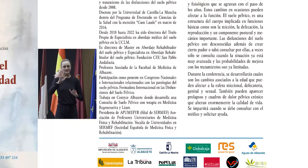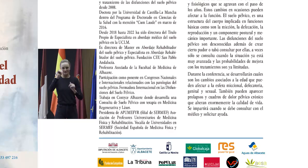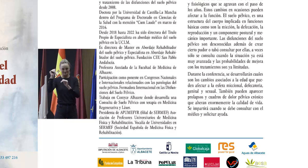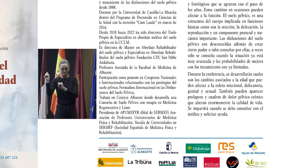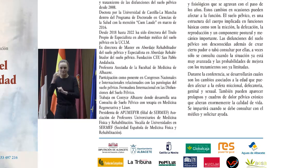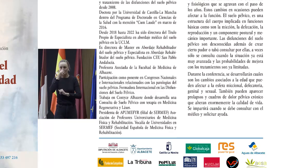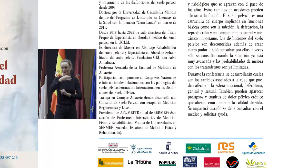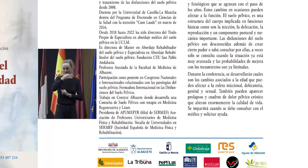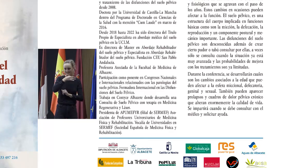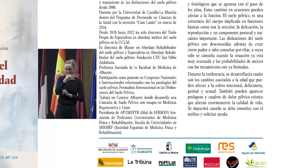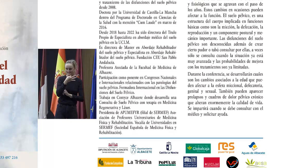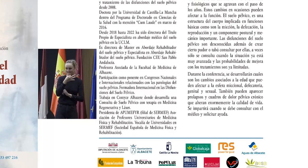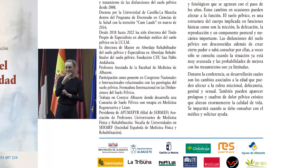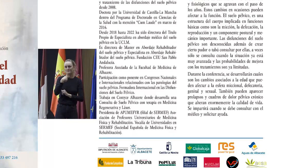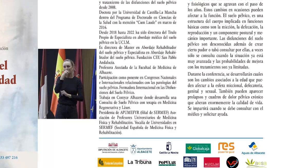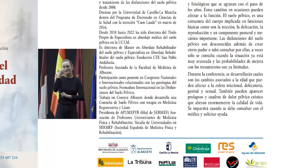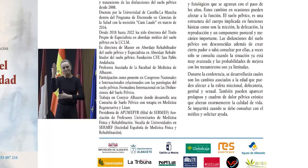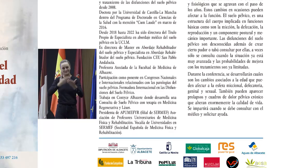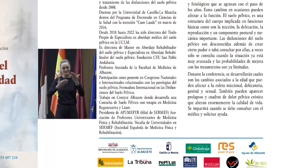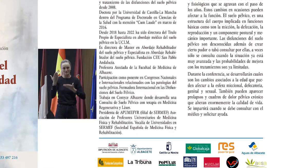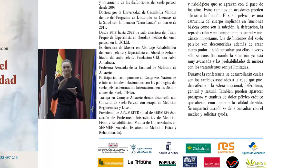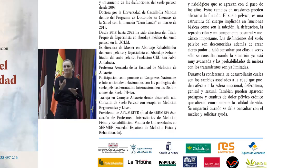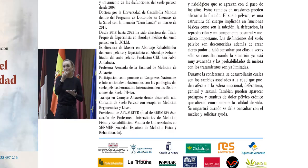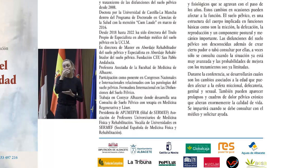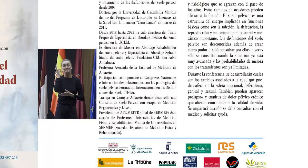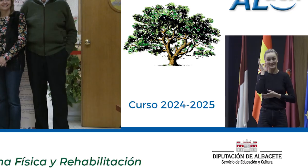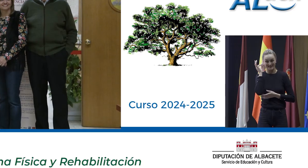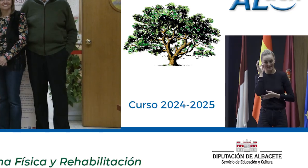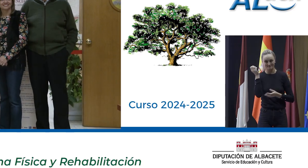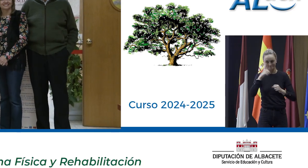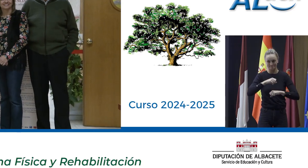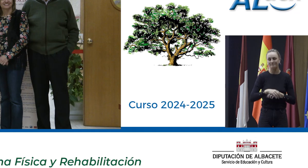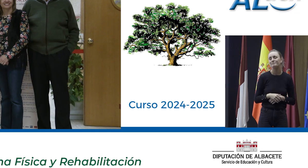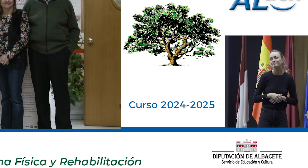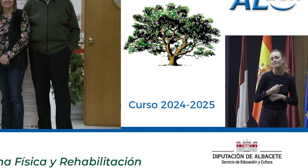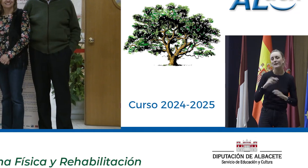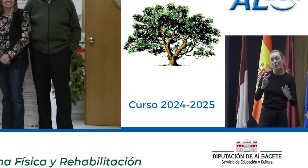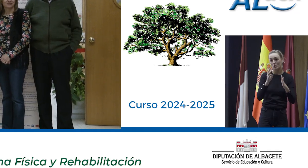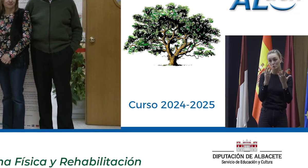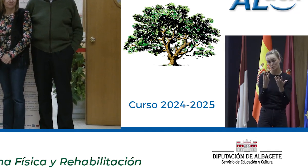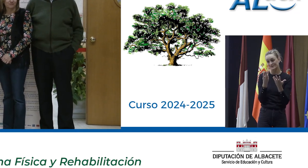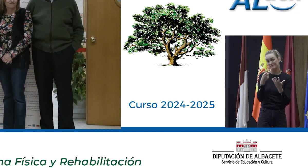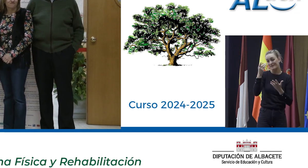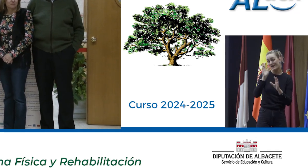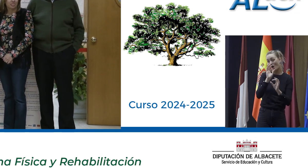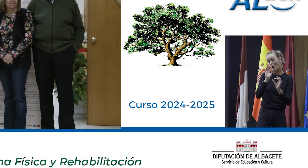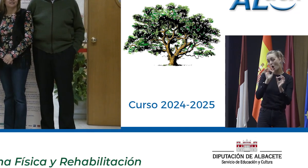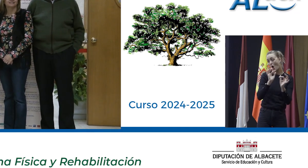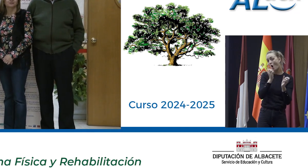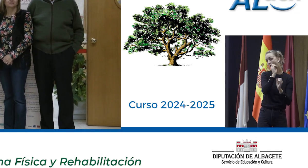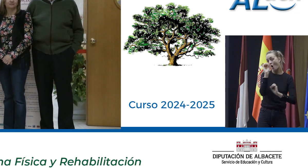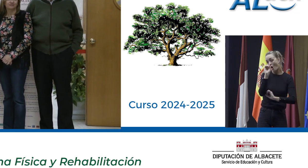Saludos, muy buenas tardes, bienvenidos, bienvenidas a la octava ya de las